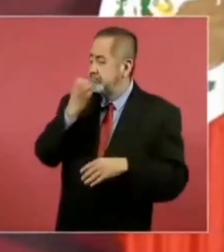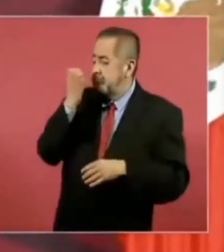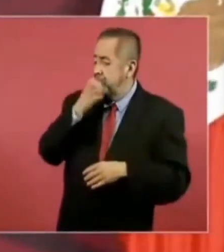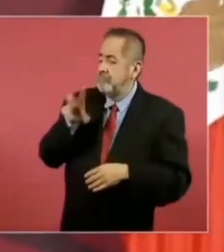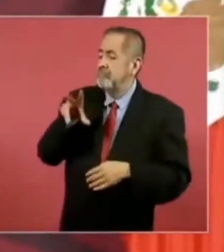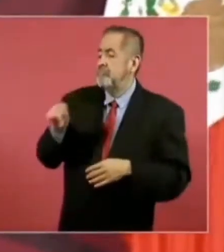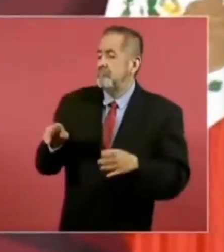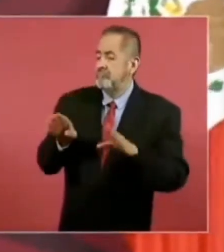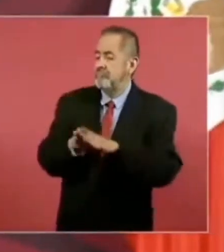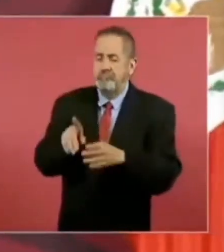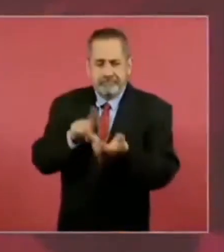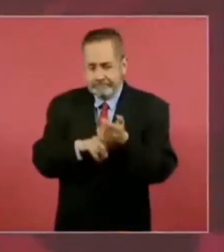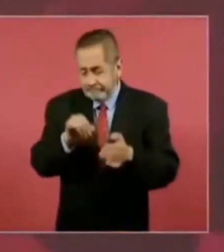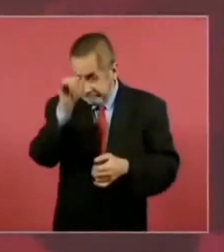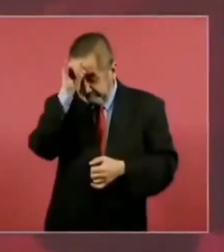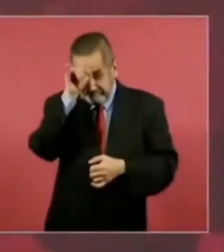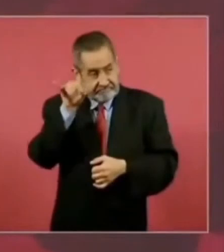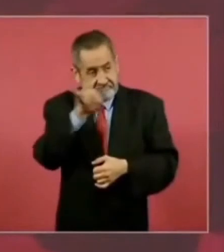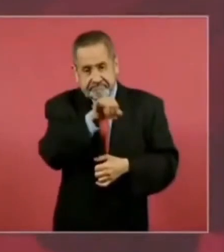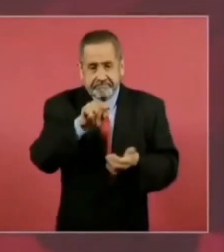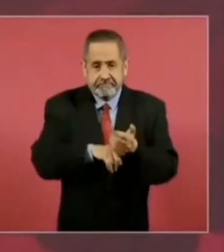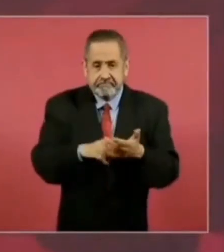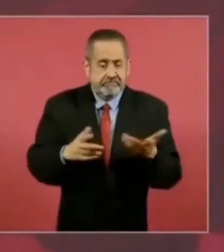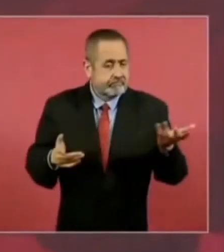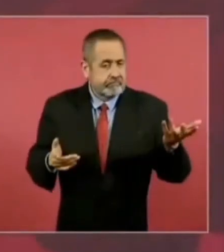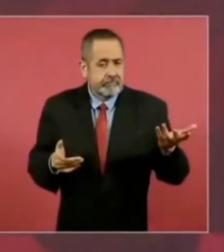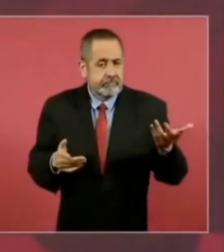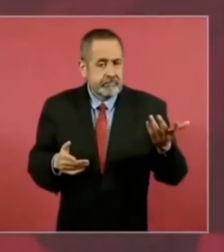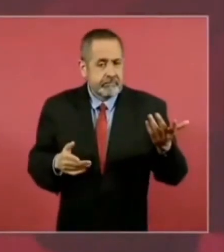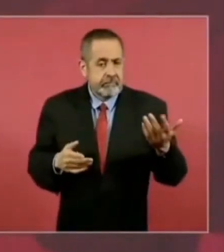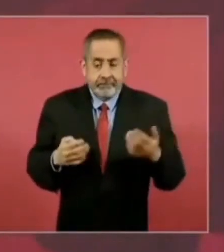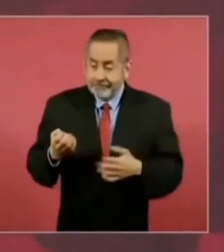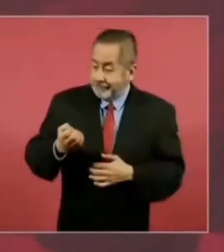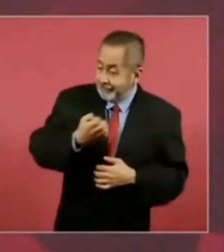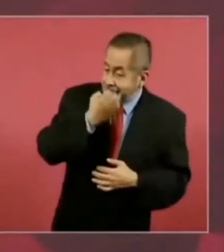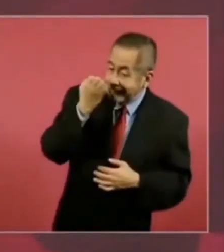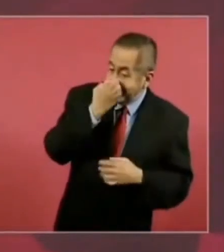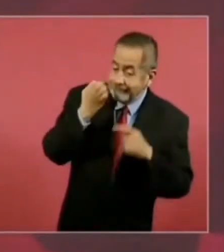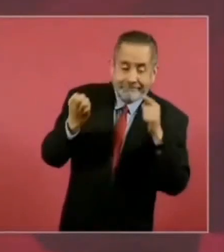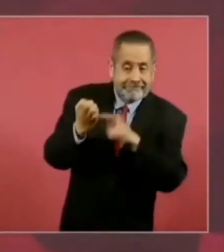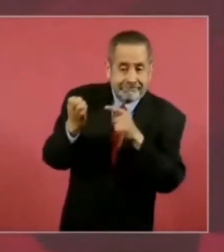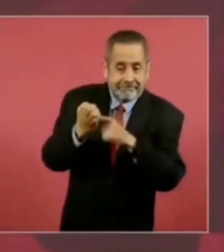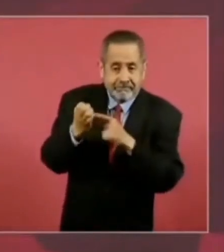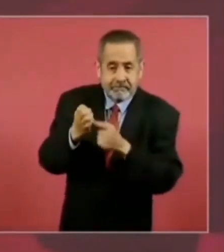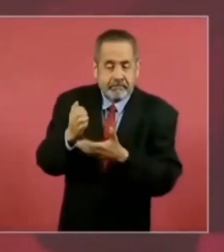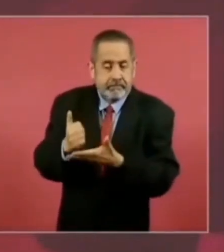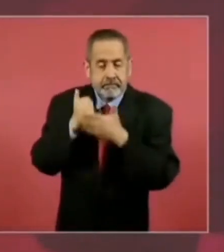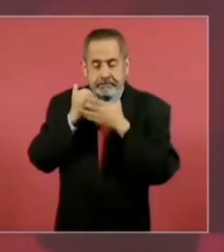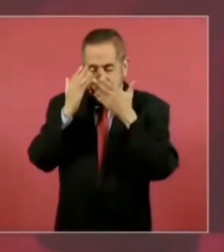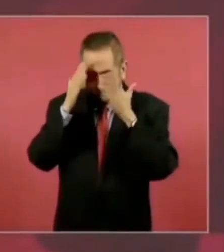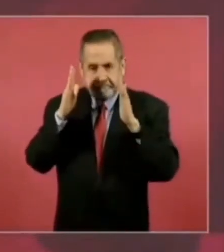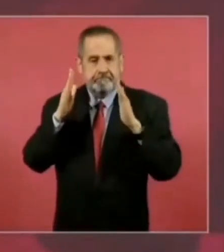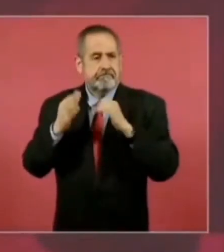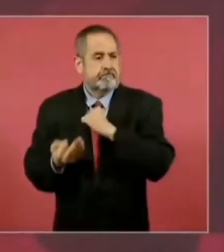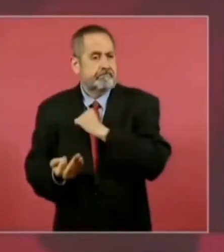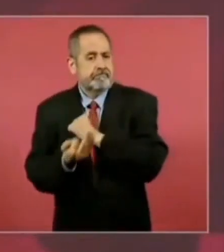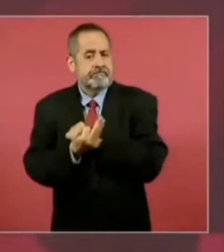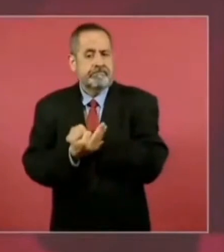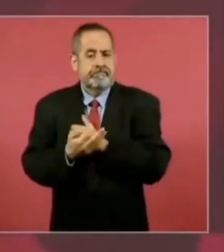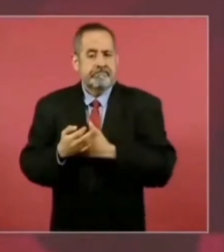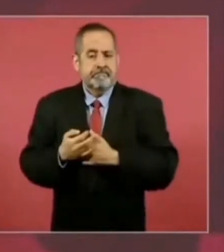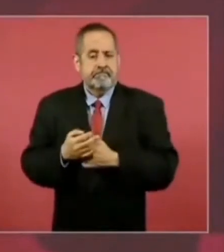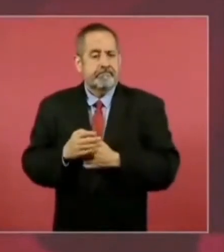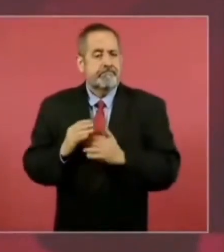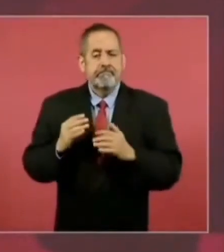una estupidez. Bueno, porque la escuela es como el